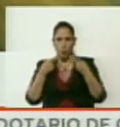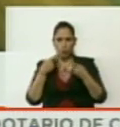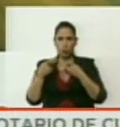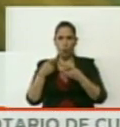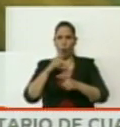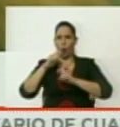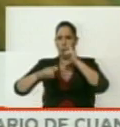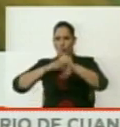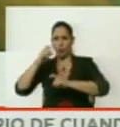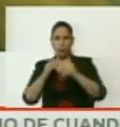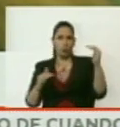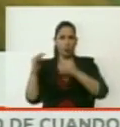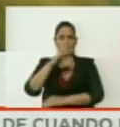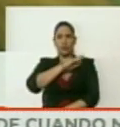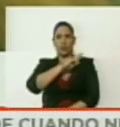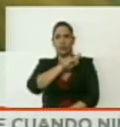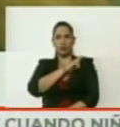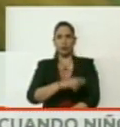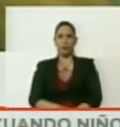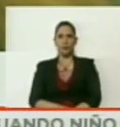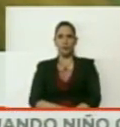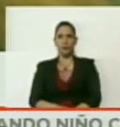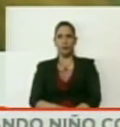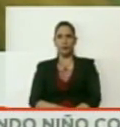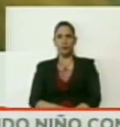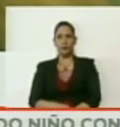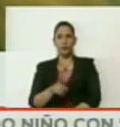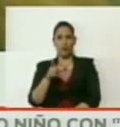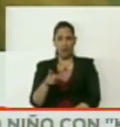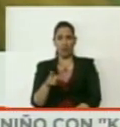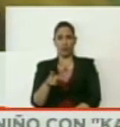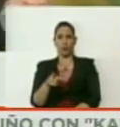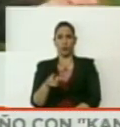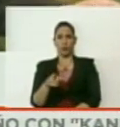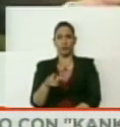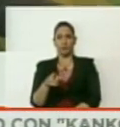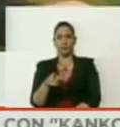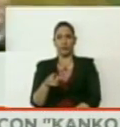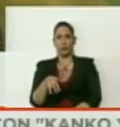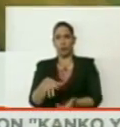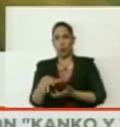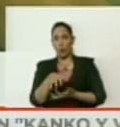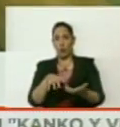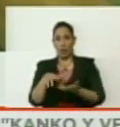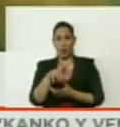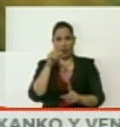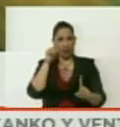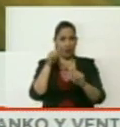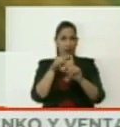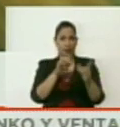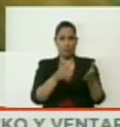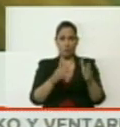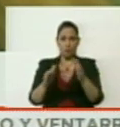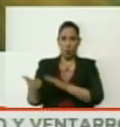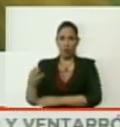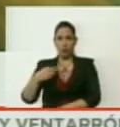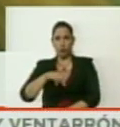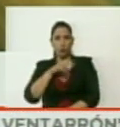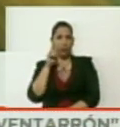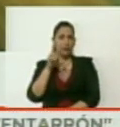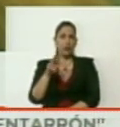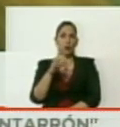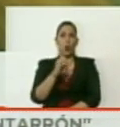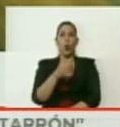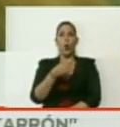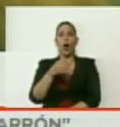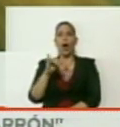racista, que es la consecuencia directa de las masacres que hemos visto en Ohio